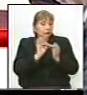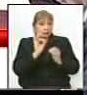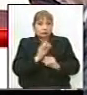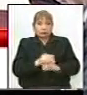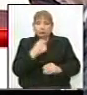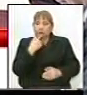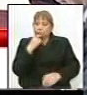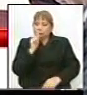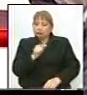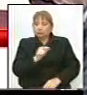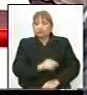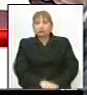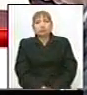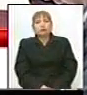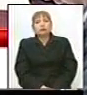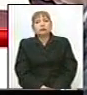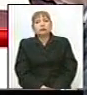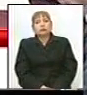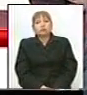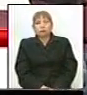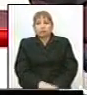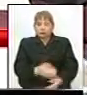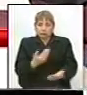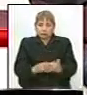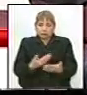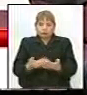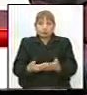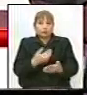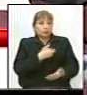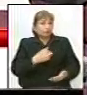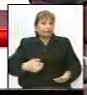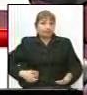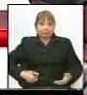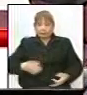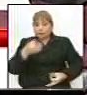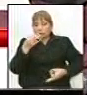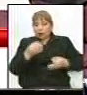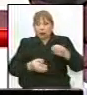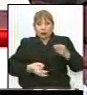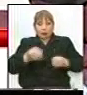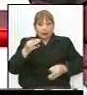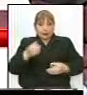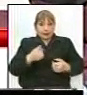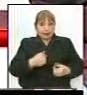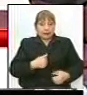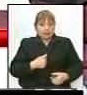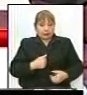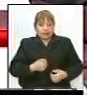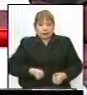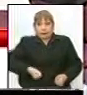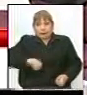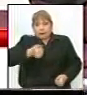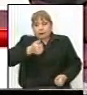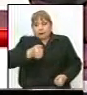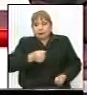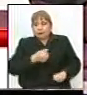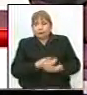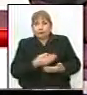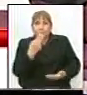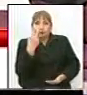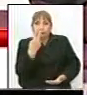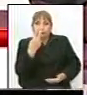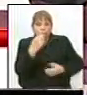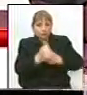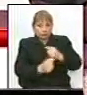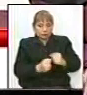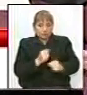ello que cuando desempeñé el cargo de presidente del Poder Judicial, luego de asumir la gestión, una gestión de 2 años, a